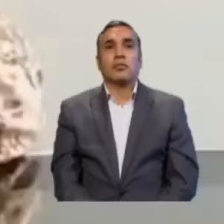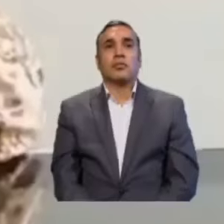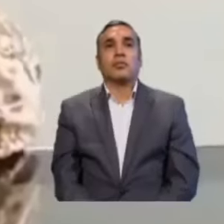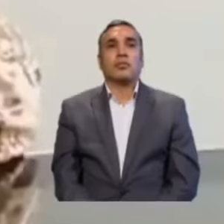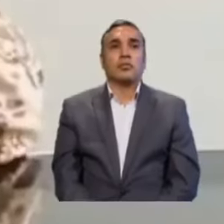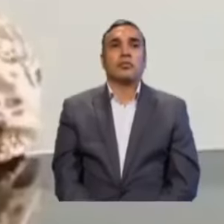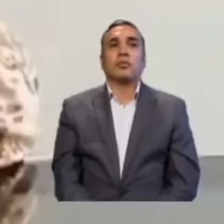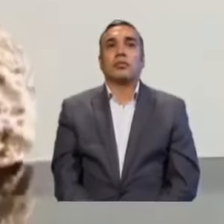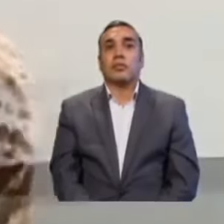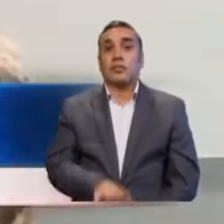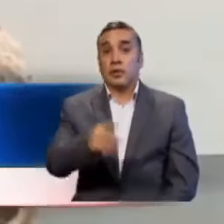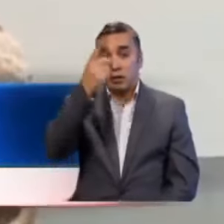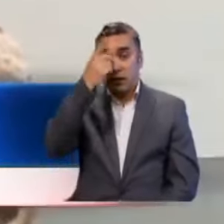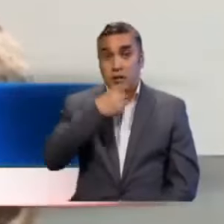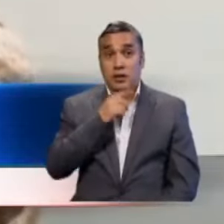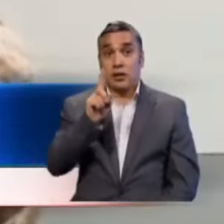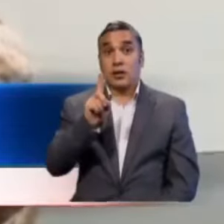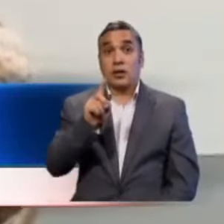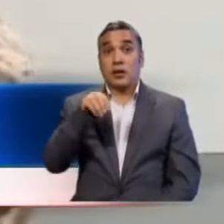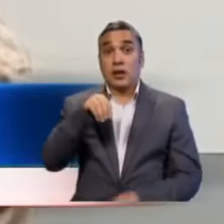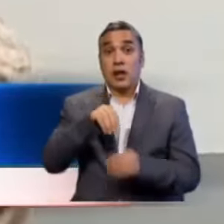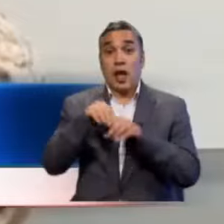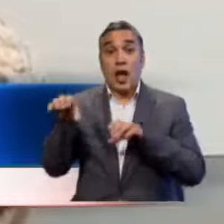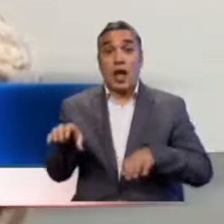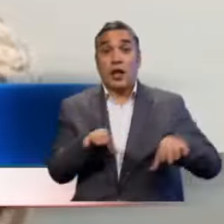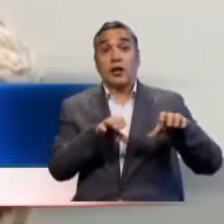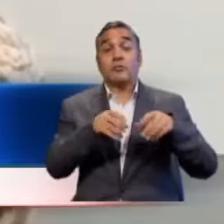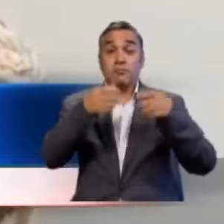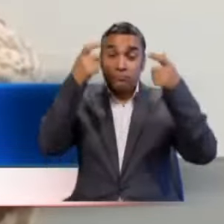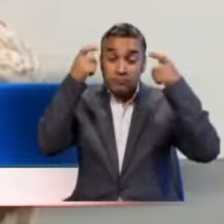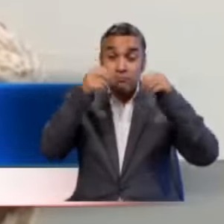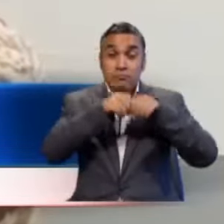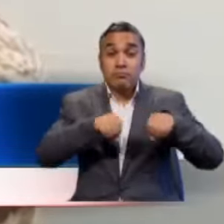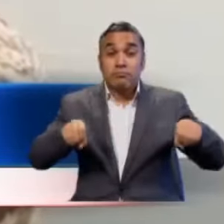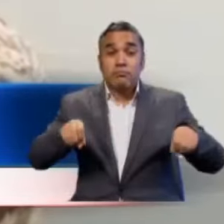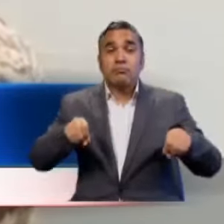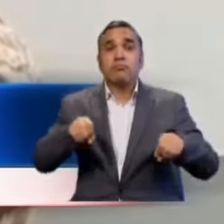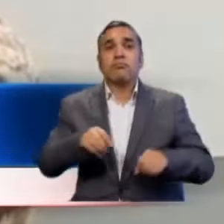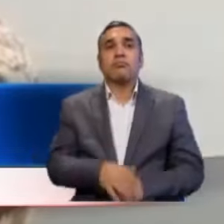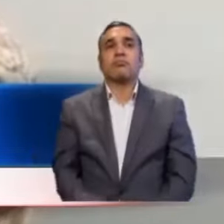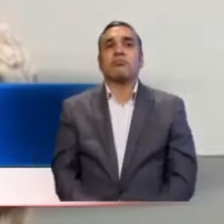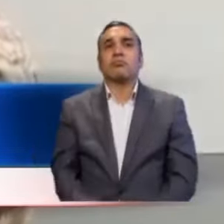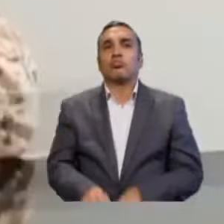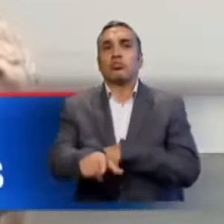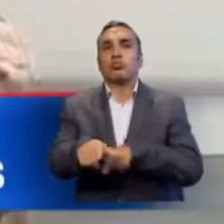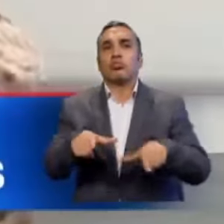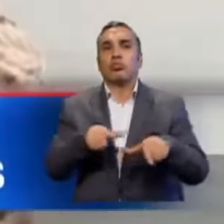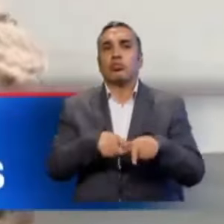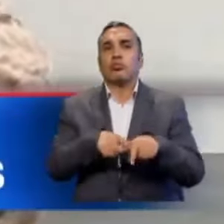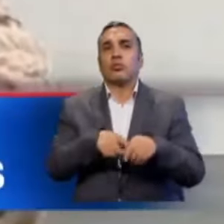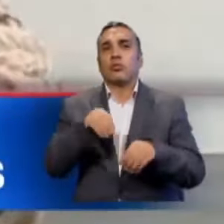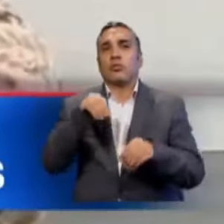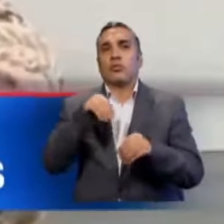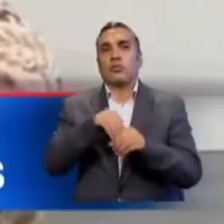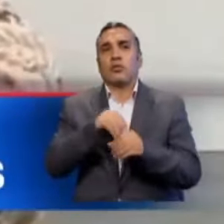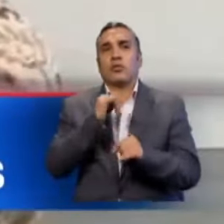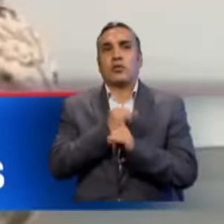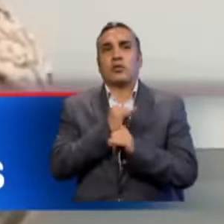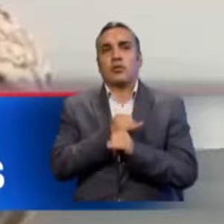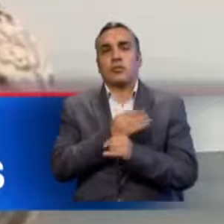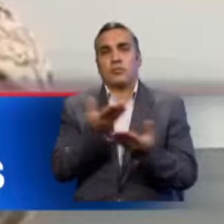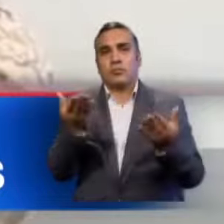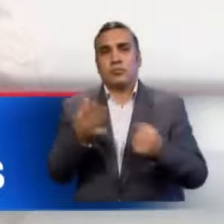la medida de que este evento se realiza en lugares externos de las